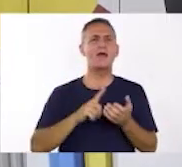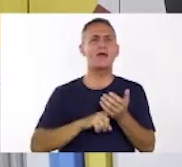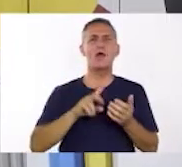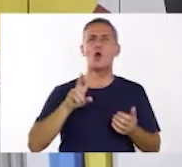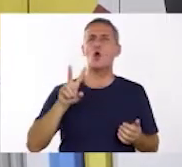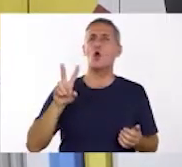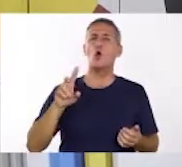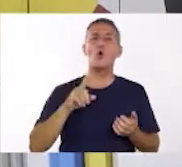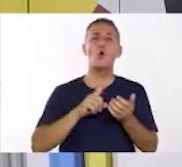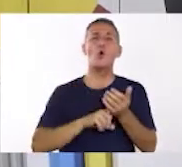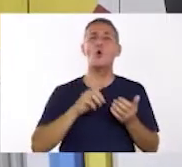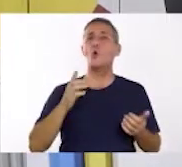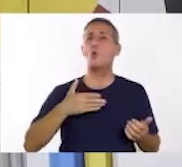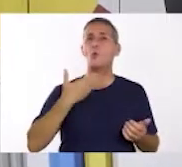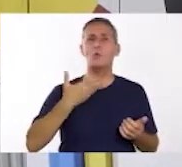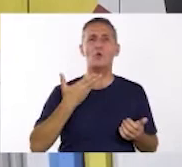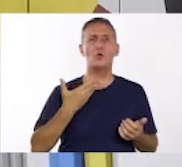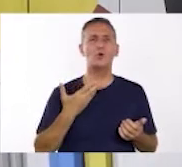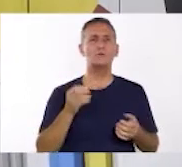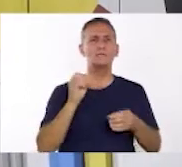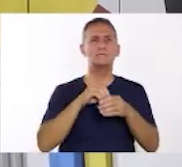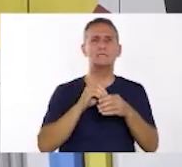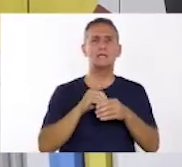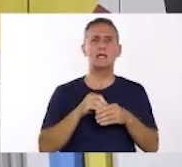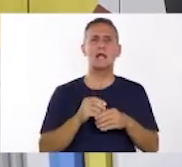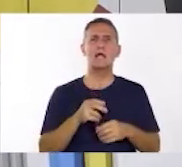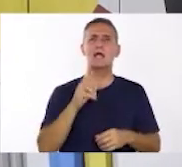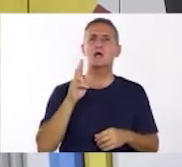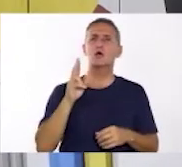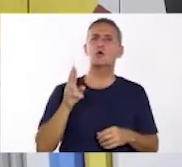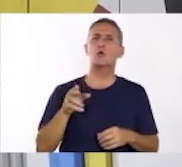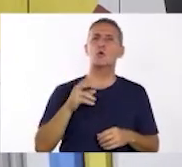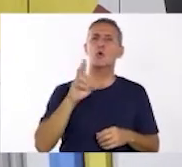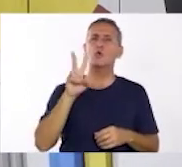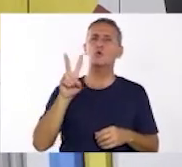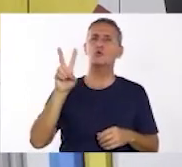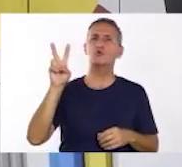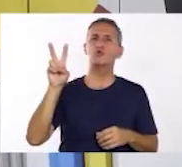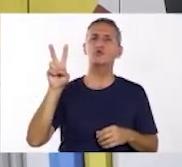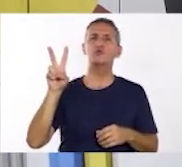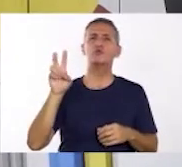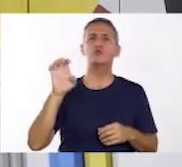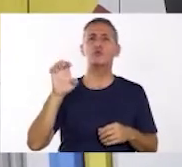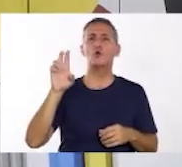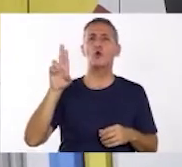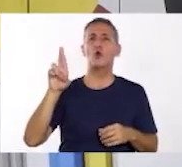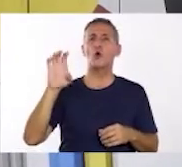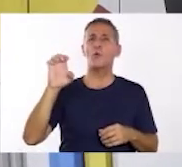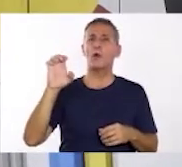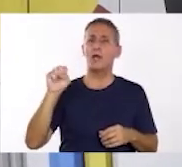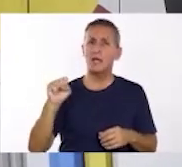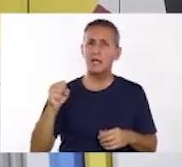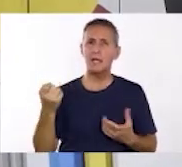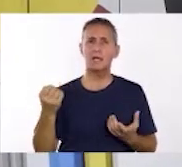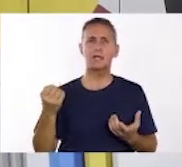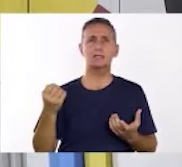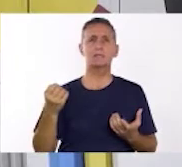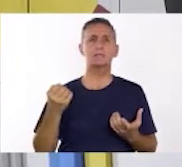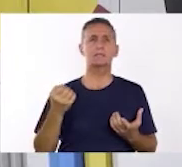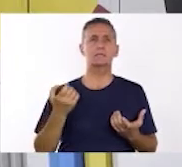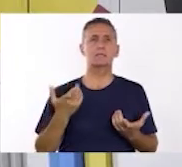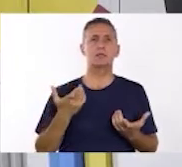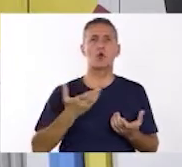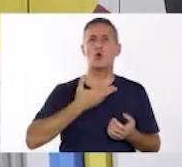propia voz su verso y su prosa. Era infatigable para referir